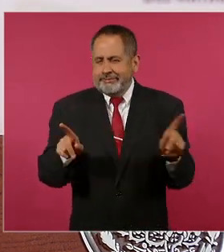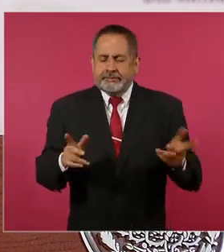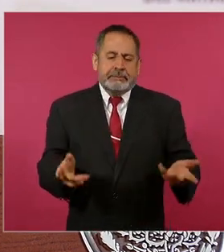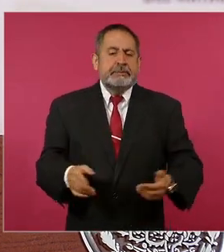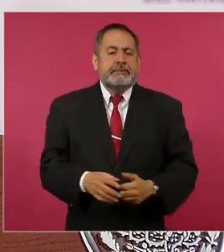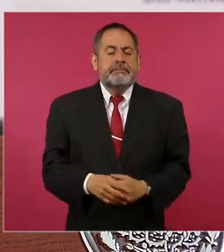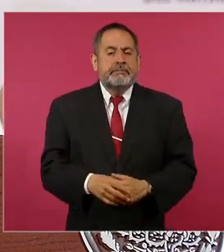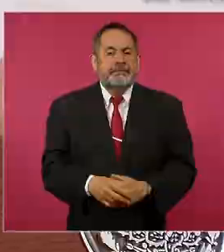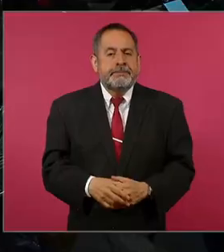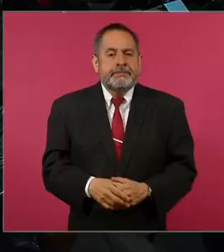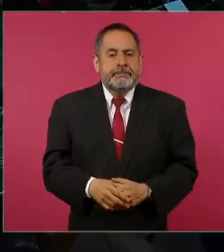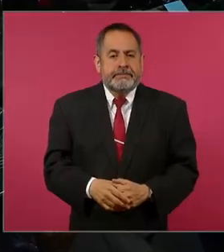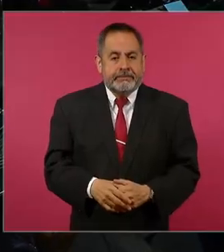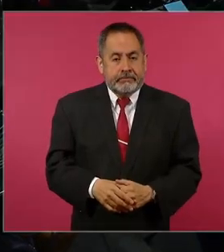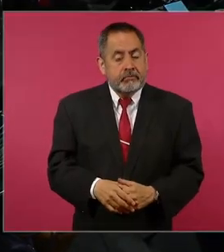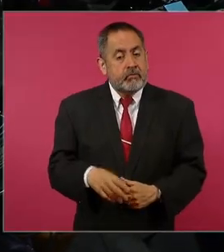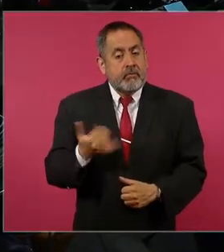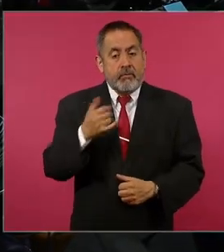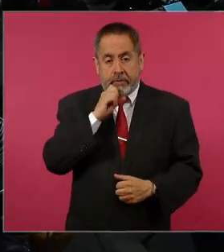Y